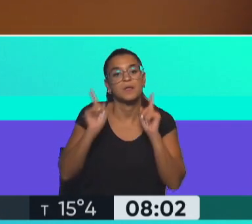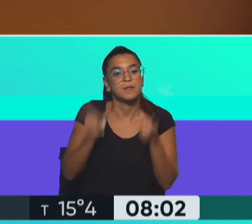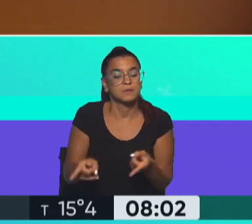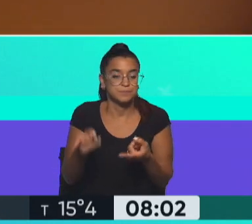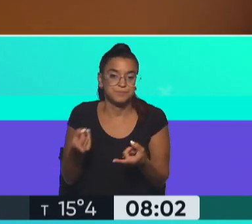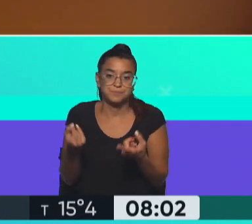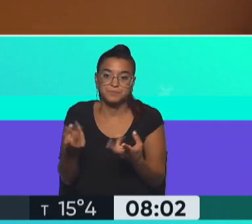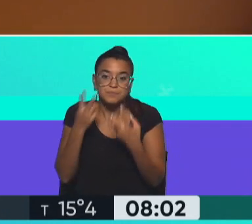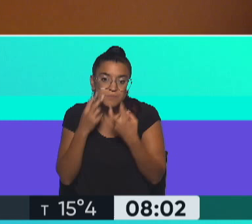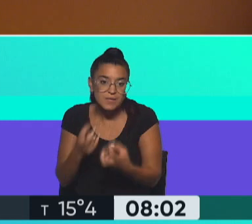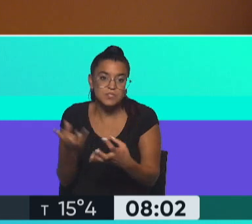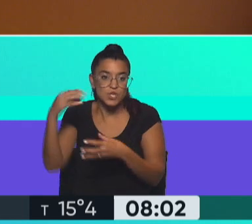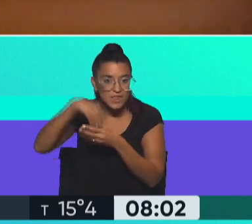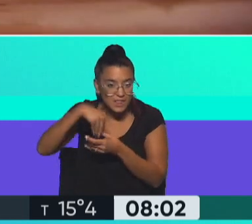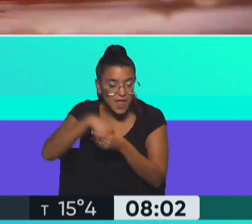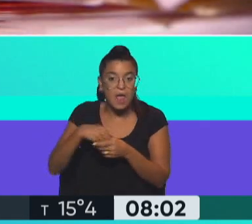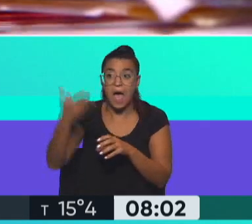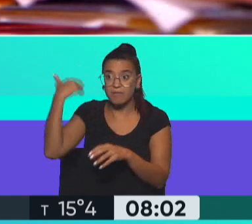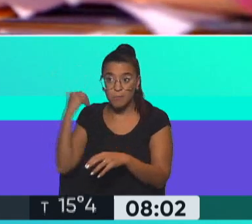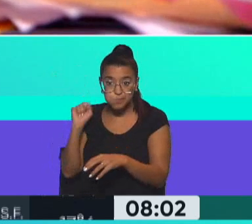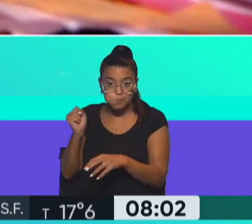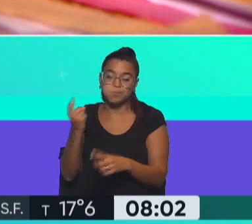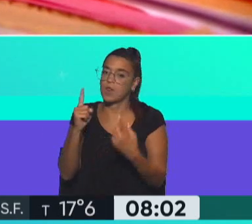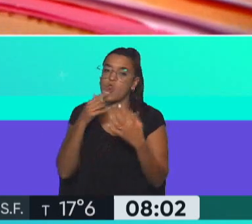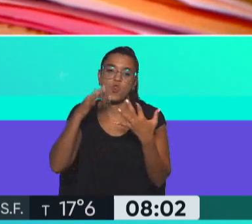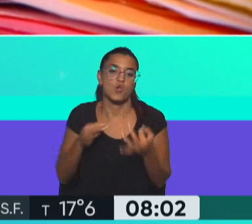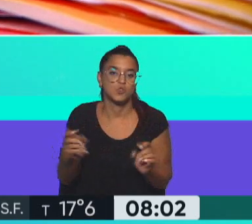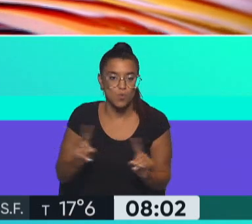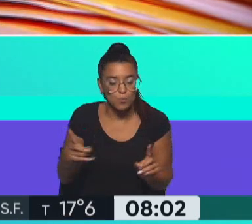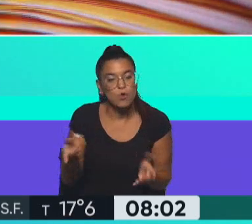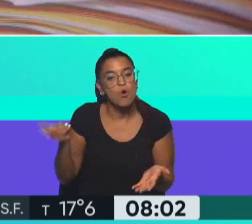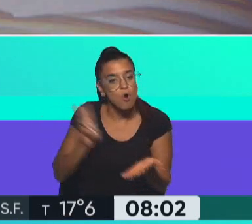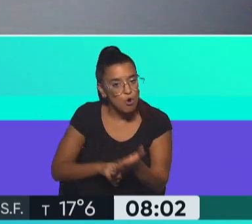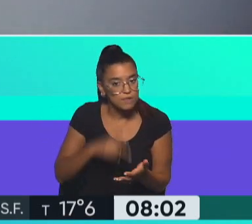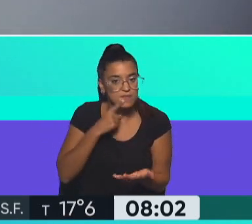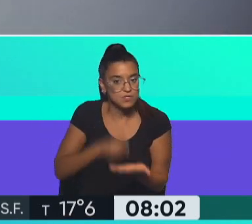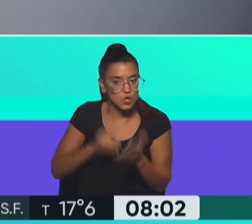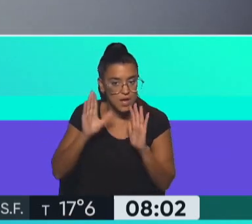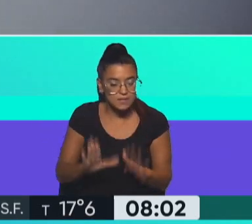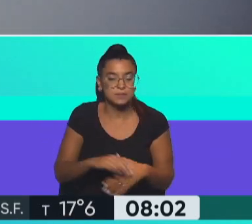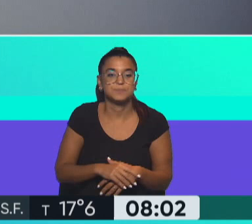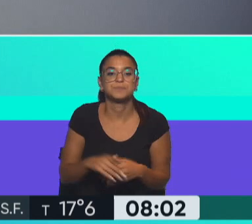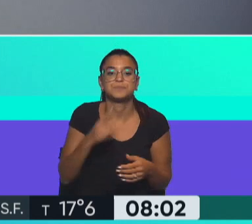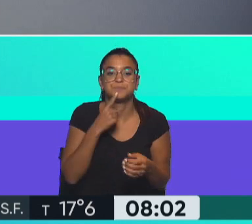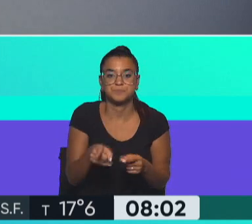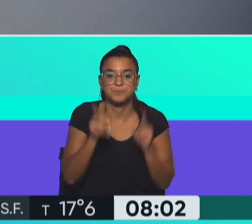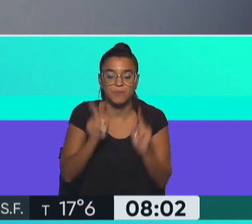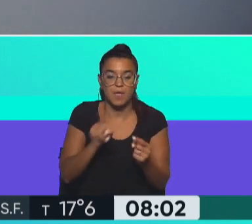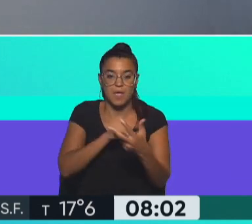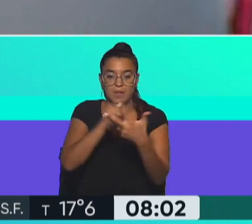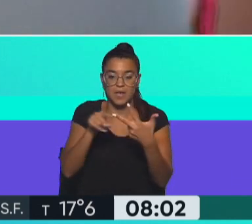inteligencia interna. Bueno, pero esto ya estaba, claro, pero no se cumplió. Entonces, ratifica esta decisión. Centraliza en